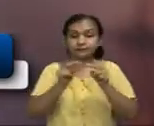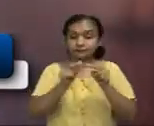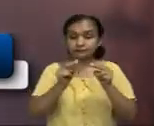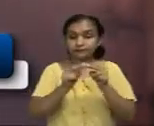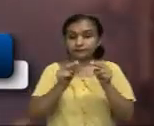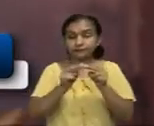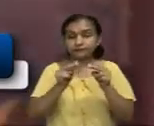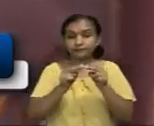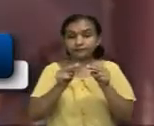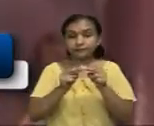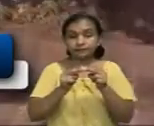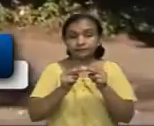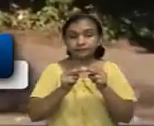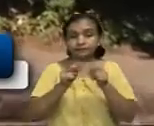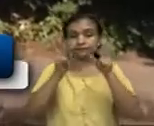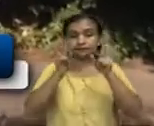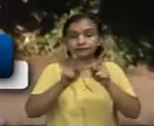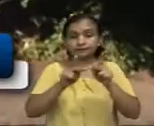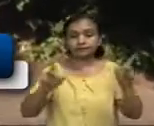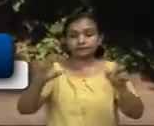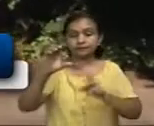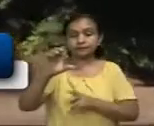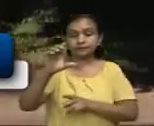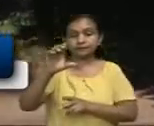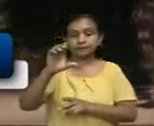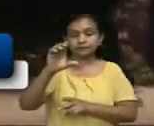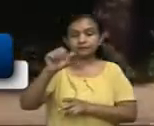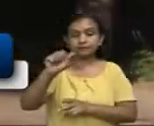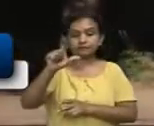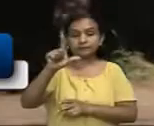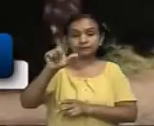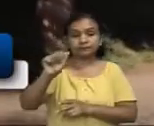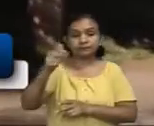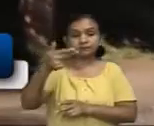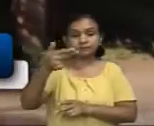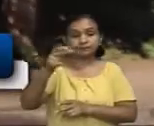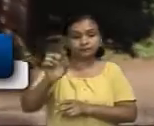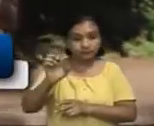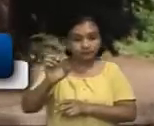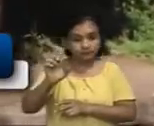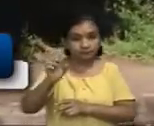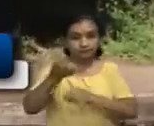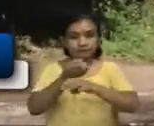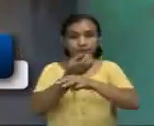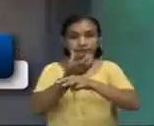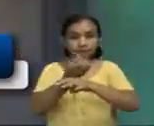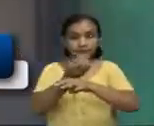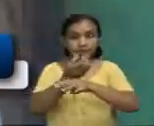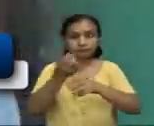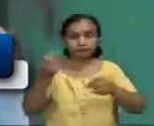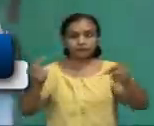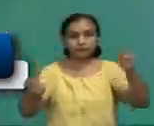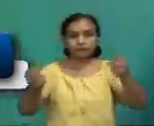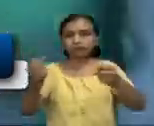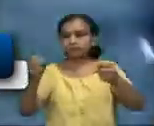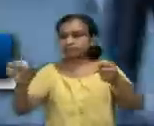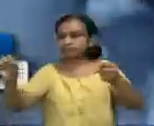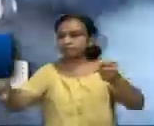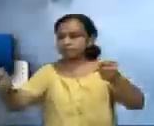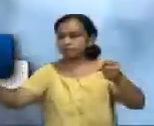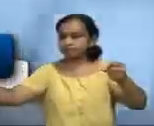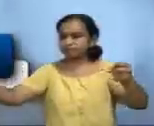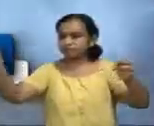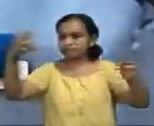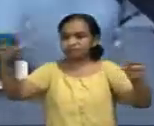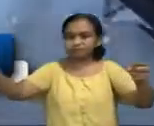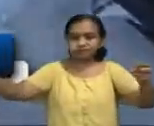menos con los planes Calache. Los planes Calache son ayudados con alcaldías que ellos portan su maquinaria y también los